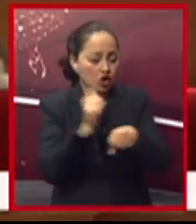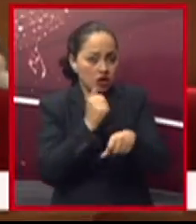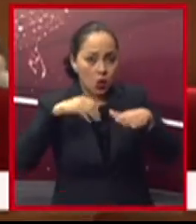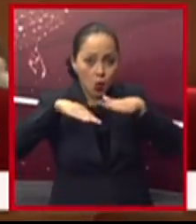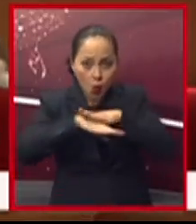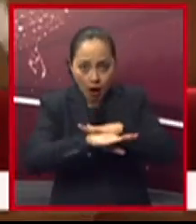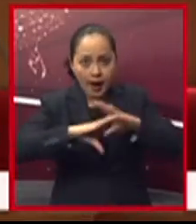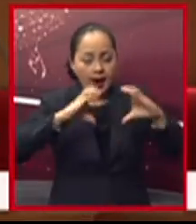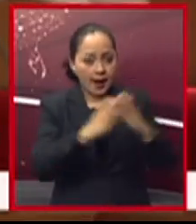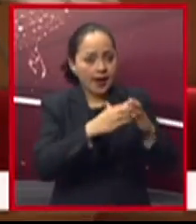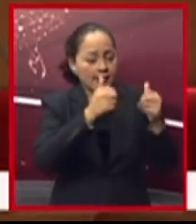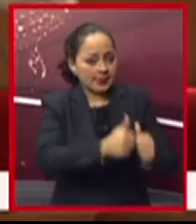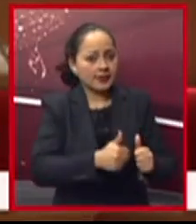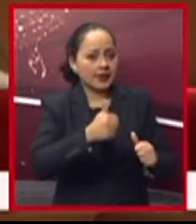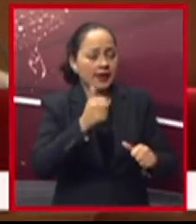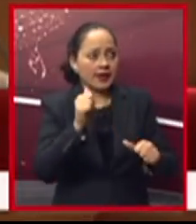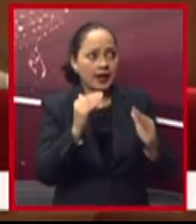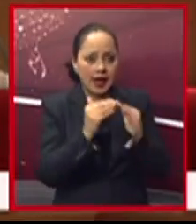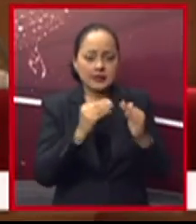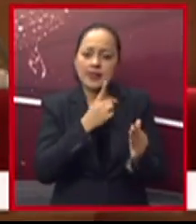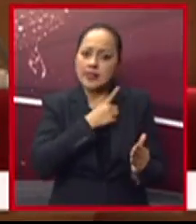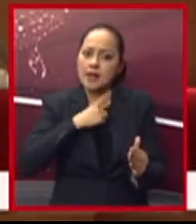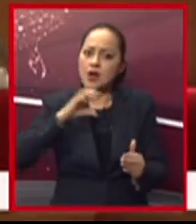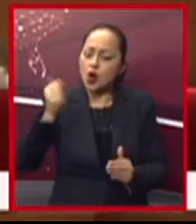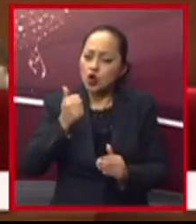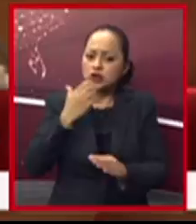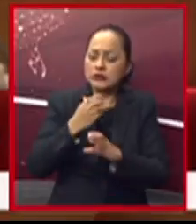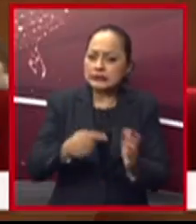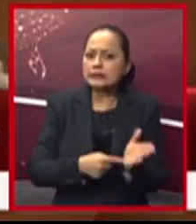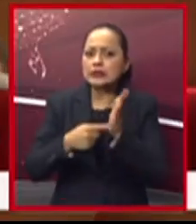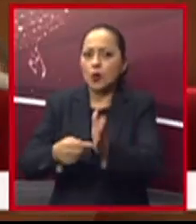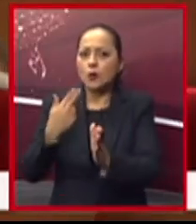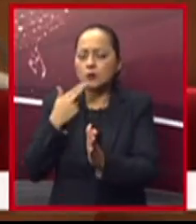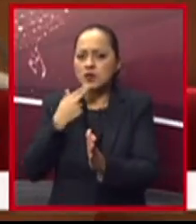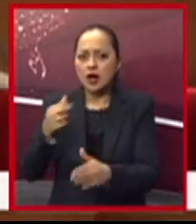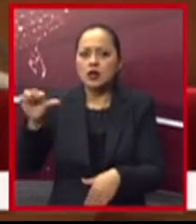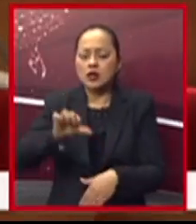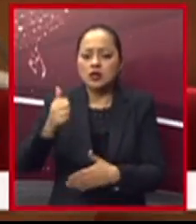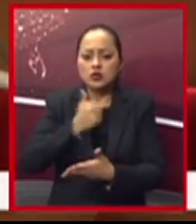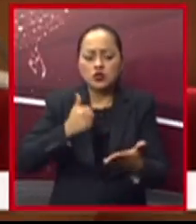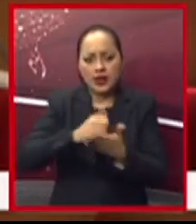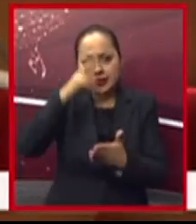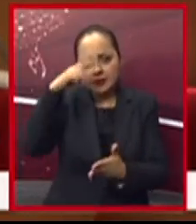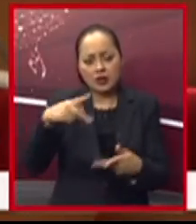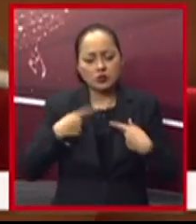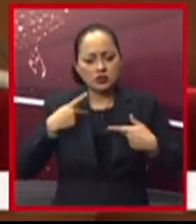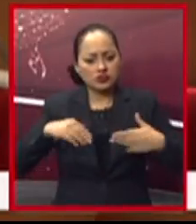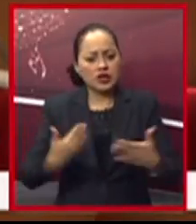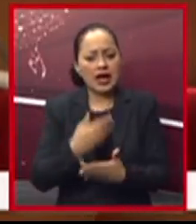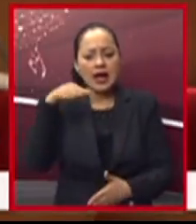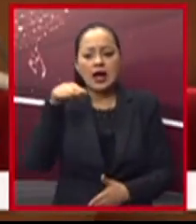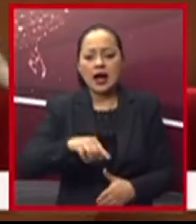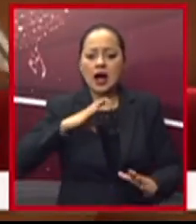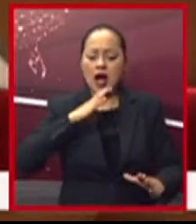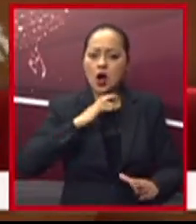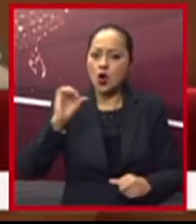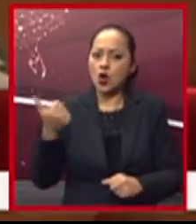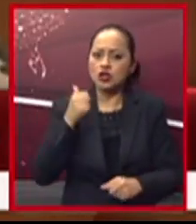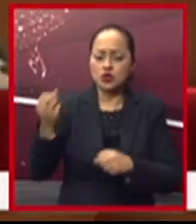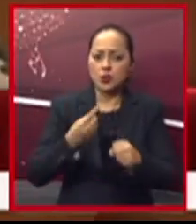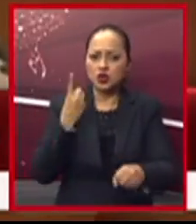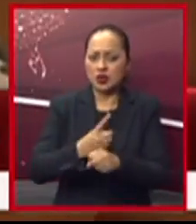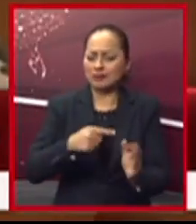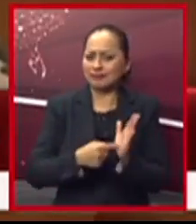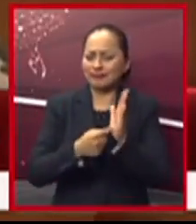en casa, hay que darles otras alternativas. Hoy los capitalinos no tienen otras alternativas porque el